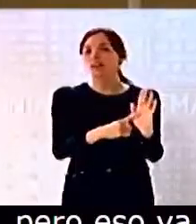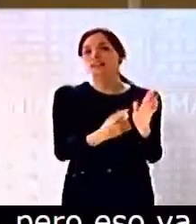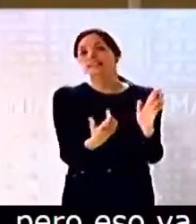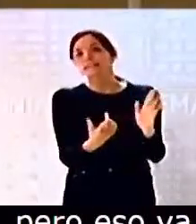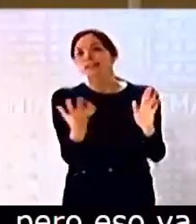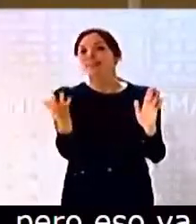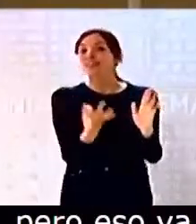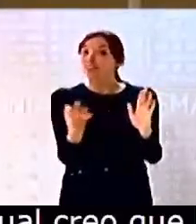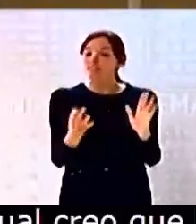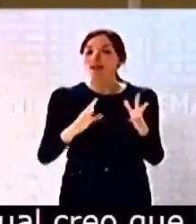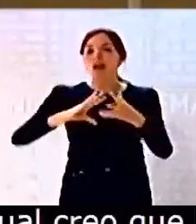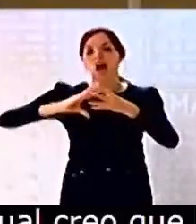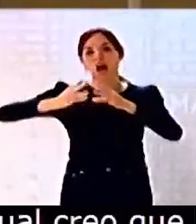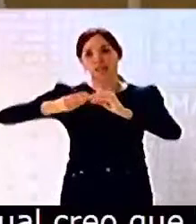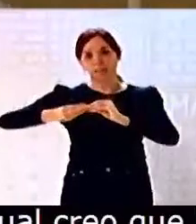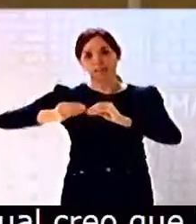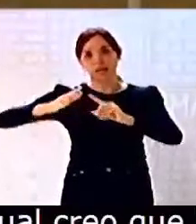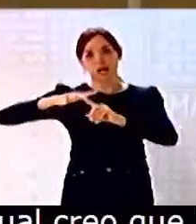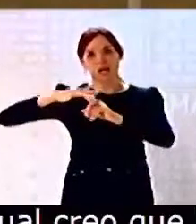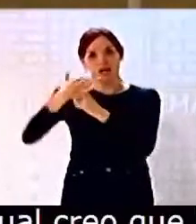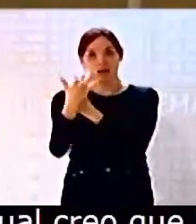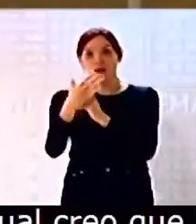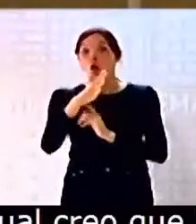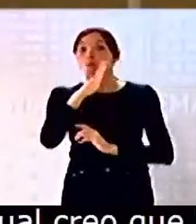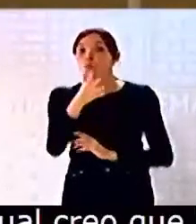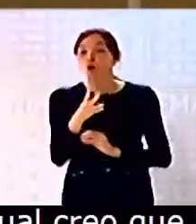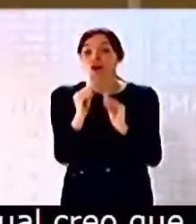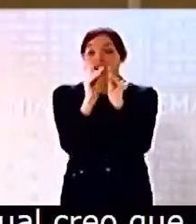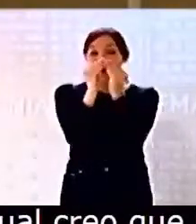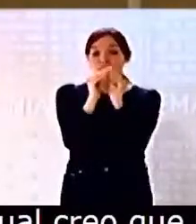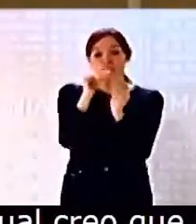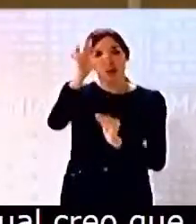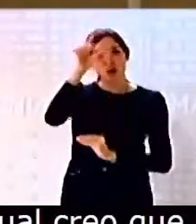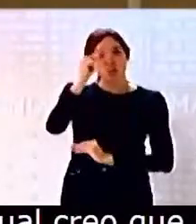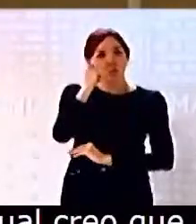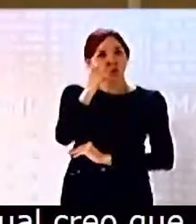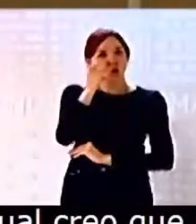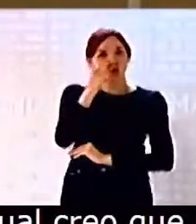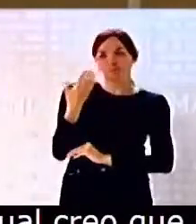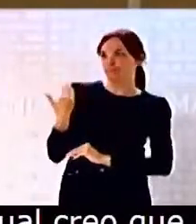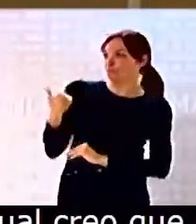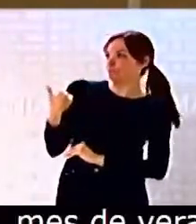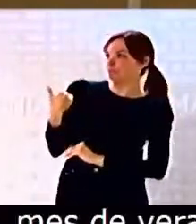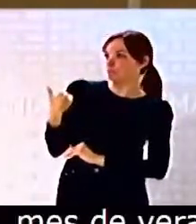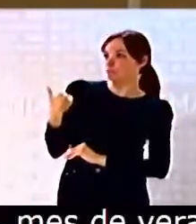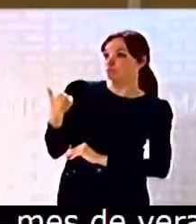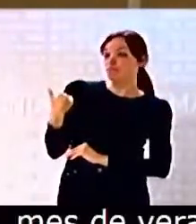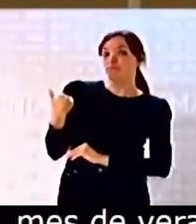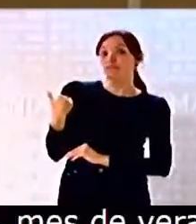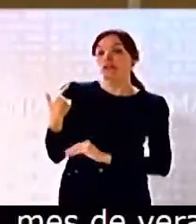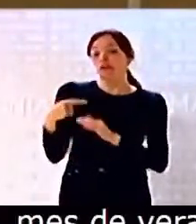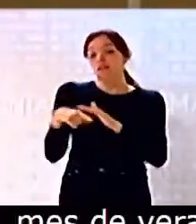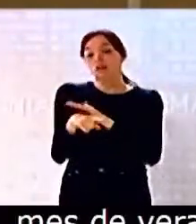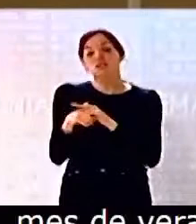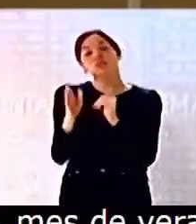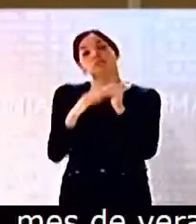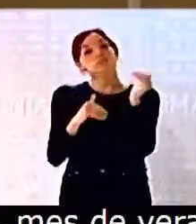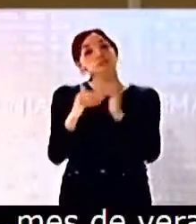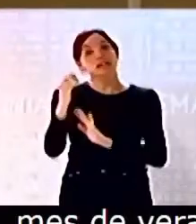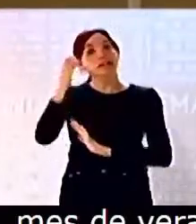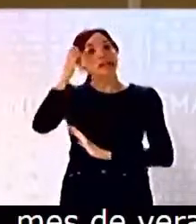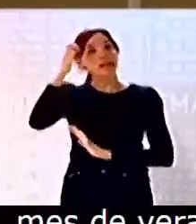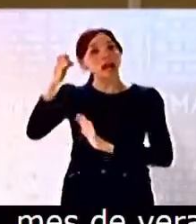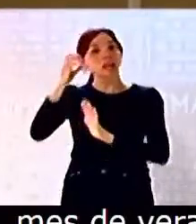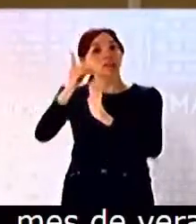se hace en el mes de junio, mes de verano, se tramita como un Real Decreto Ley y entonces lo que urgía,